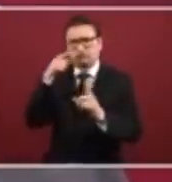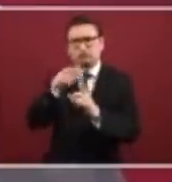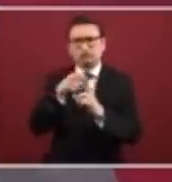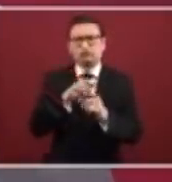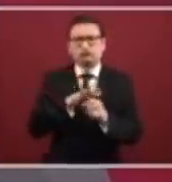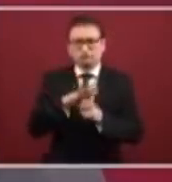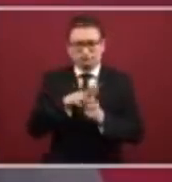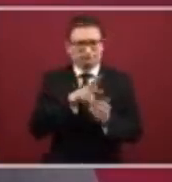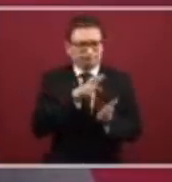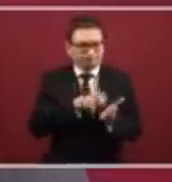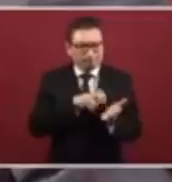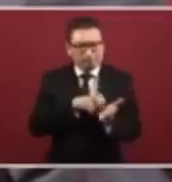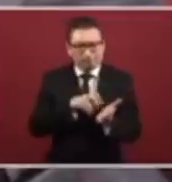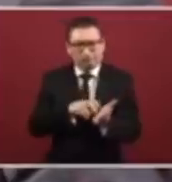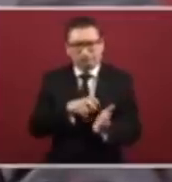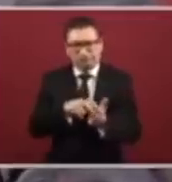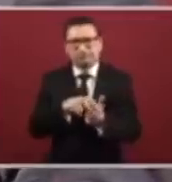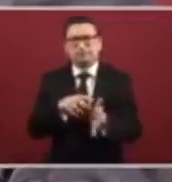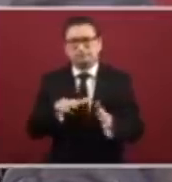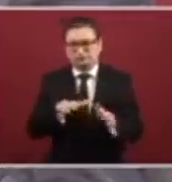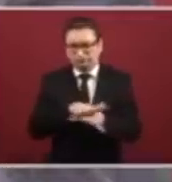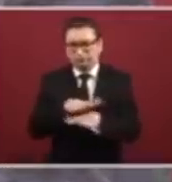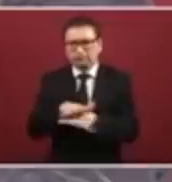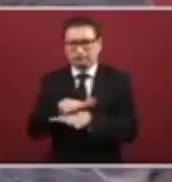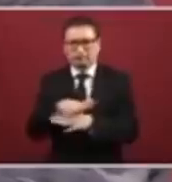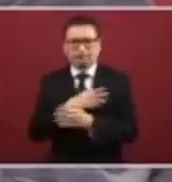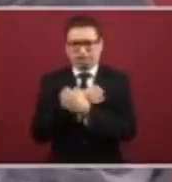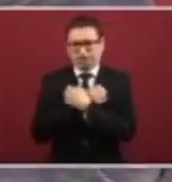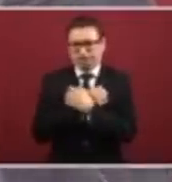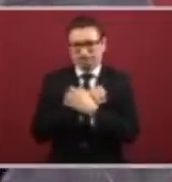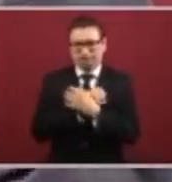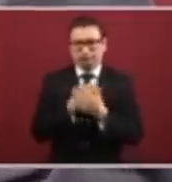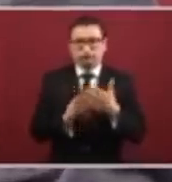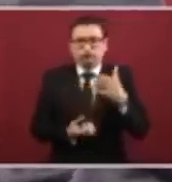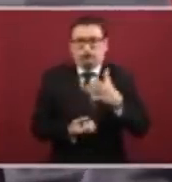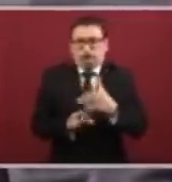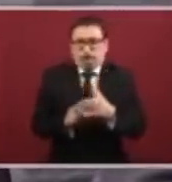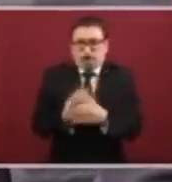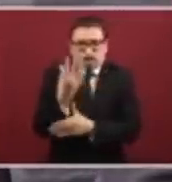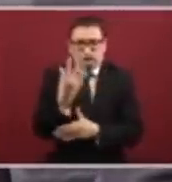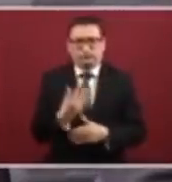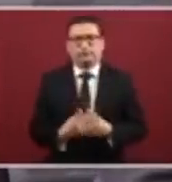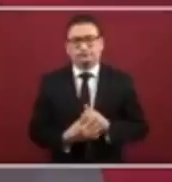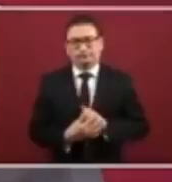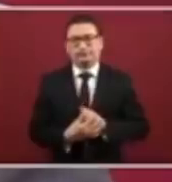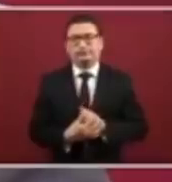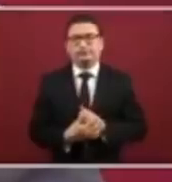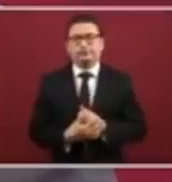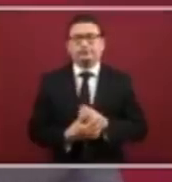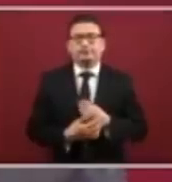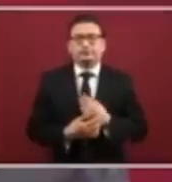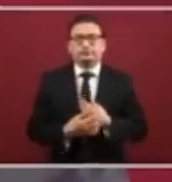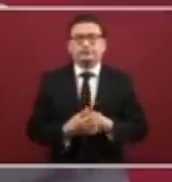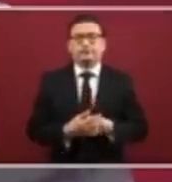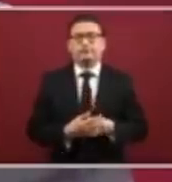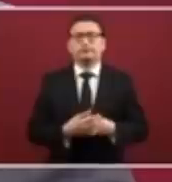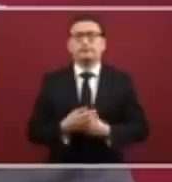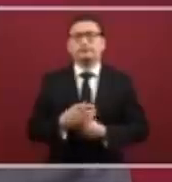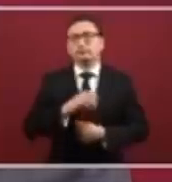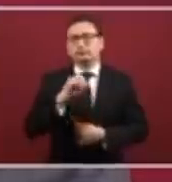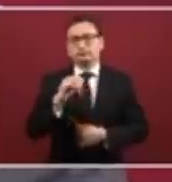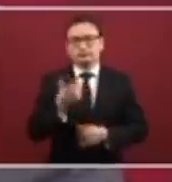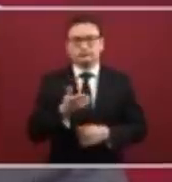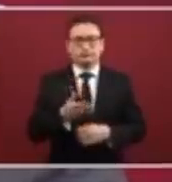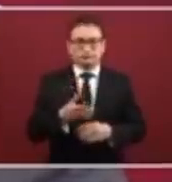se apruebe la reforma educativa, la nueva reforma educativa, y desechar la reforma